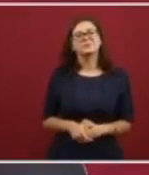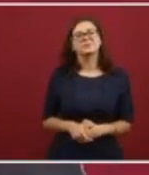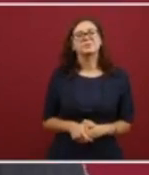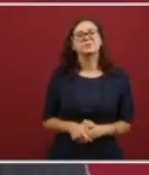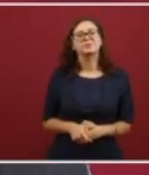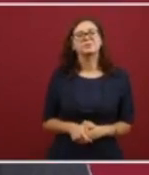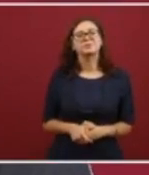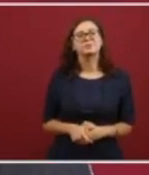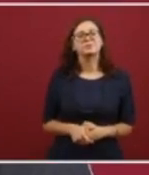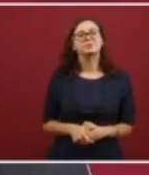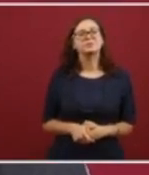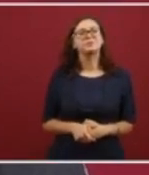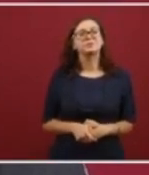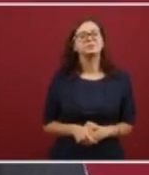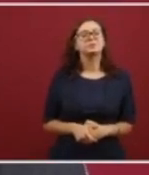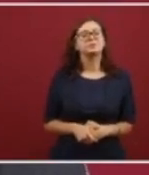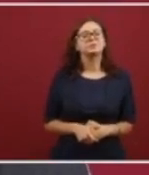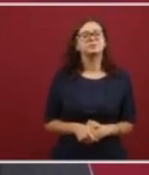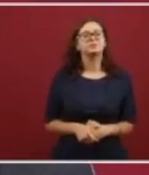¿cómo